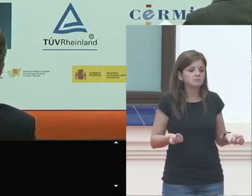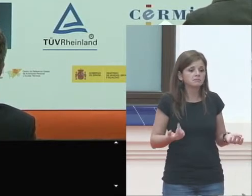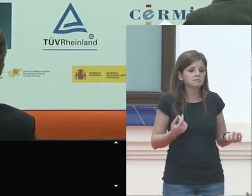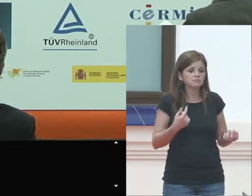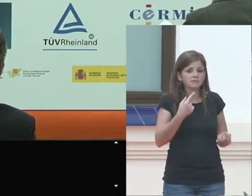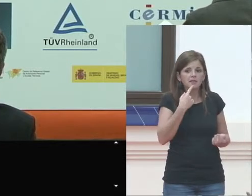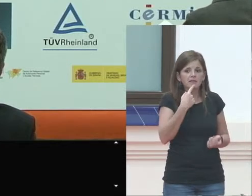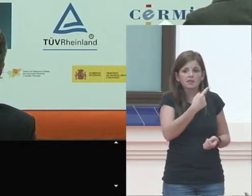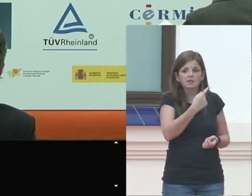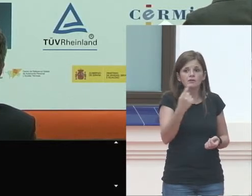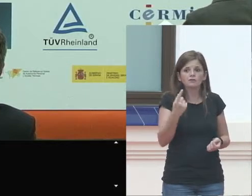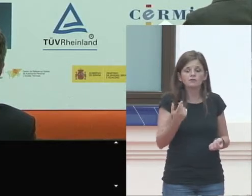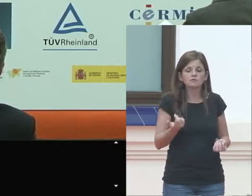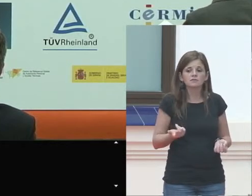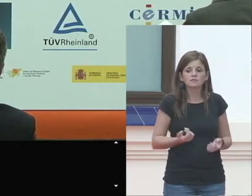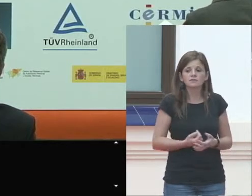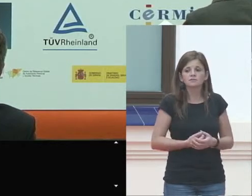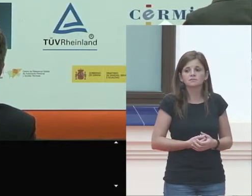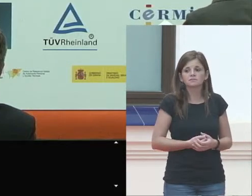decir que